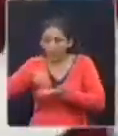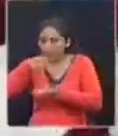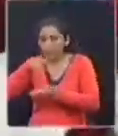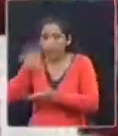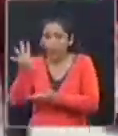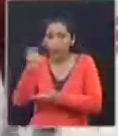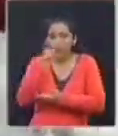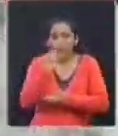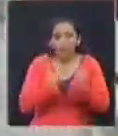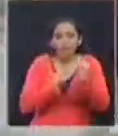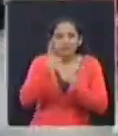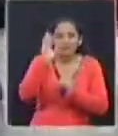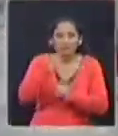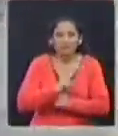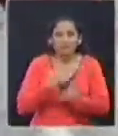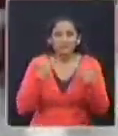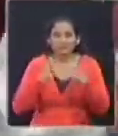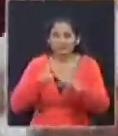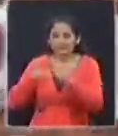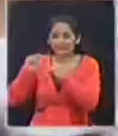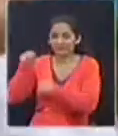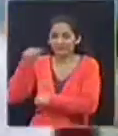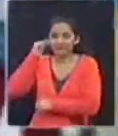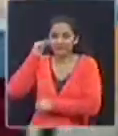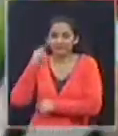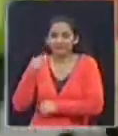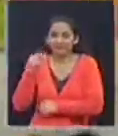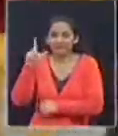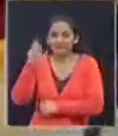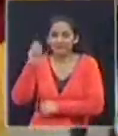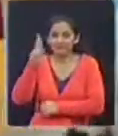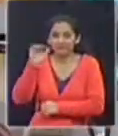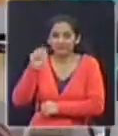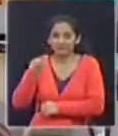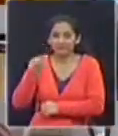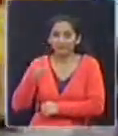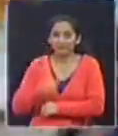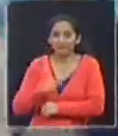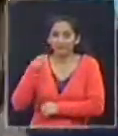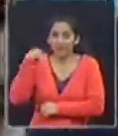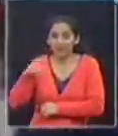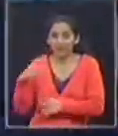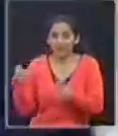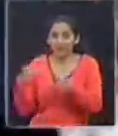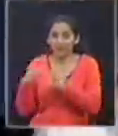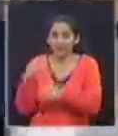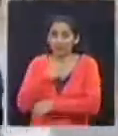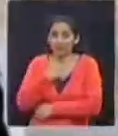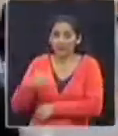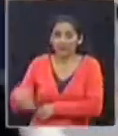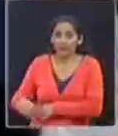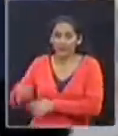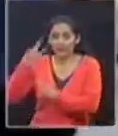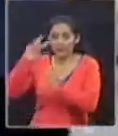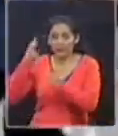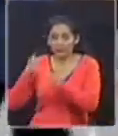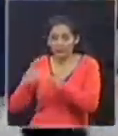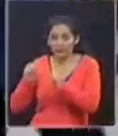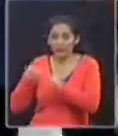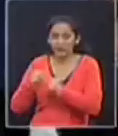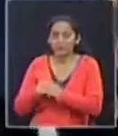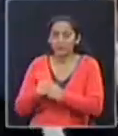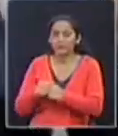Vamos a acercarnos acá donde Gloria Gallardo, que es la presidenta de la empresa pública municipal de turismo, para conocer